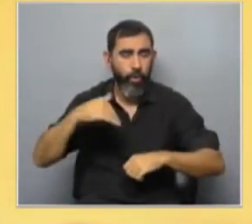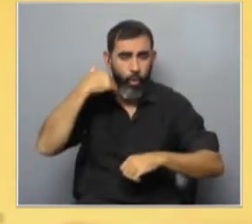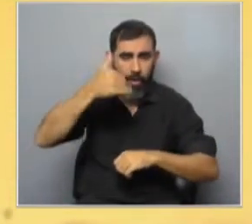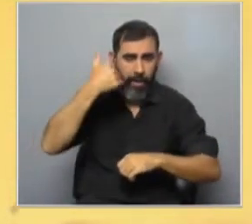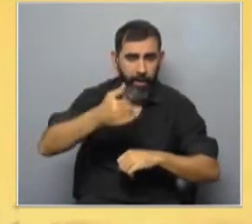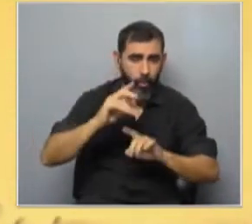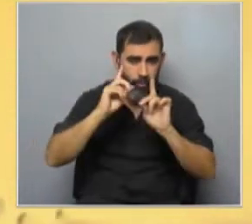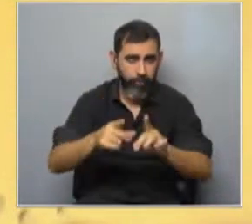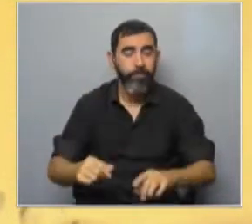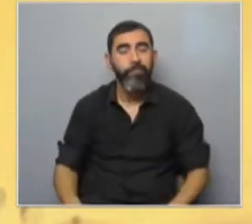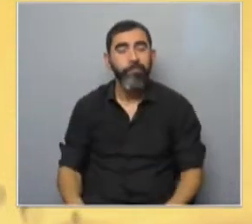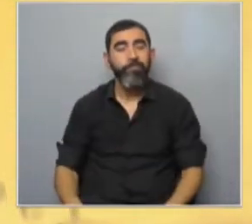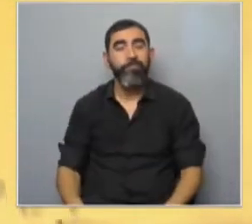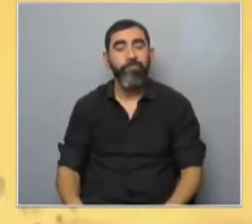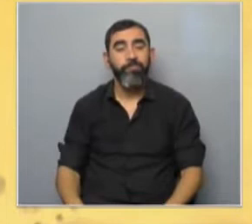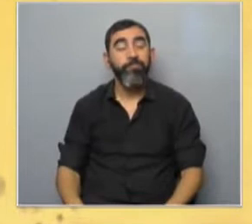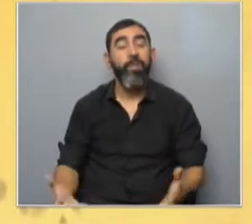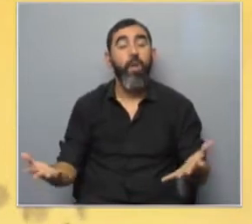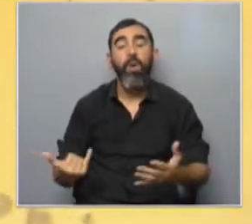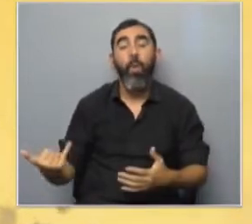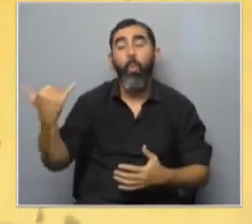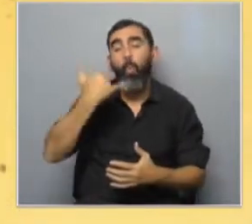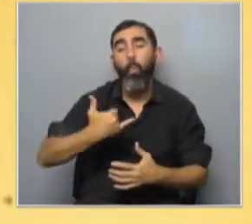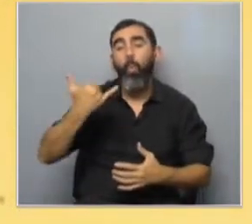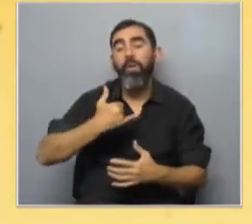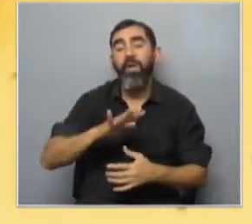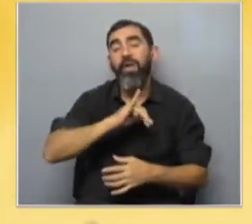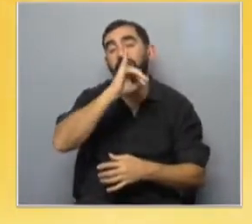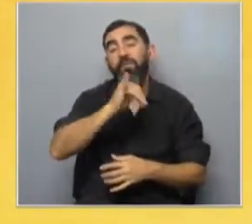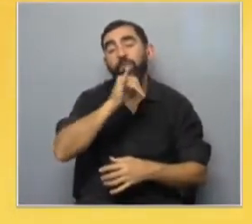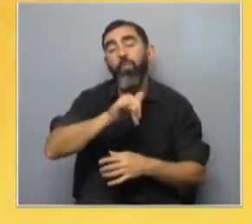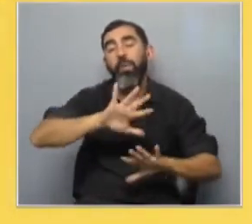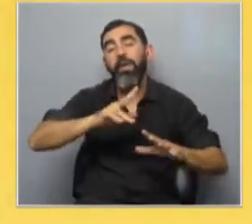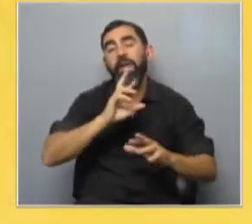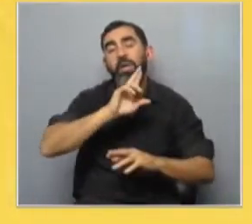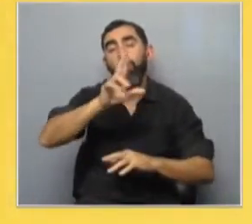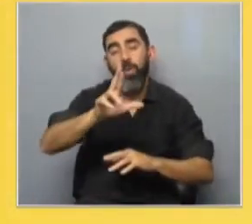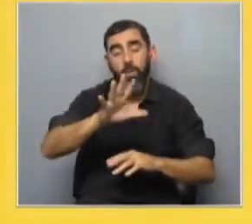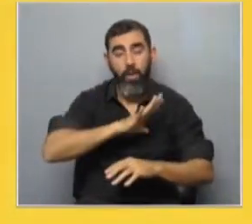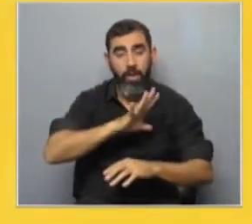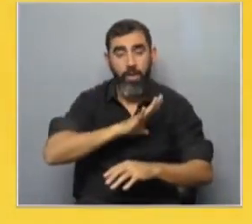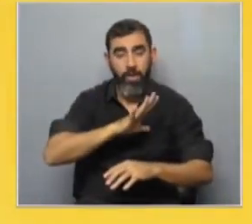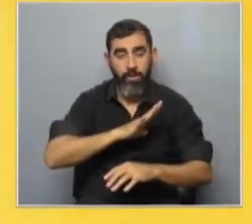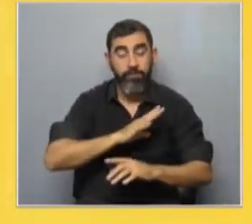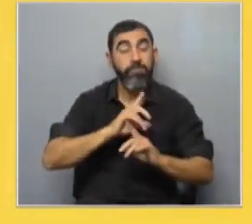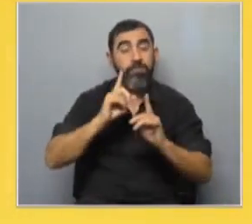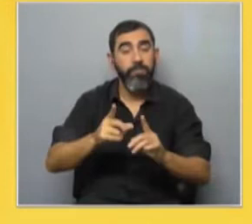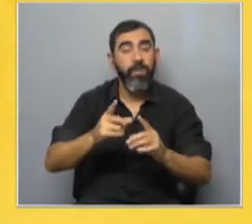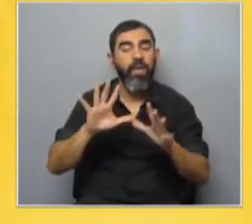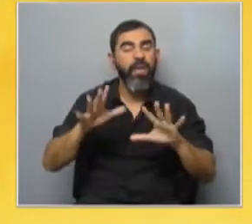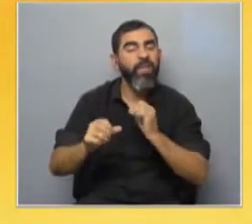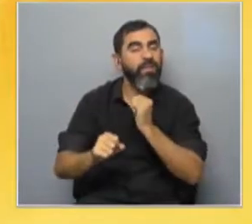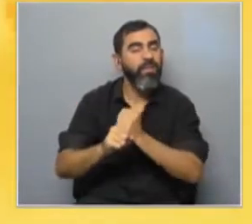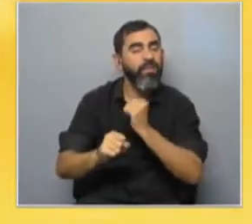de Salto. Y bueno, y ahora nos cuenta en la segunda parte del informe qué resultados se encontraron y también que estuvieron